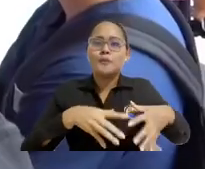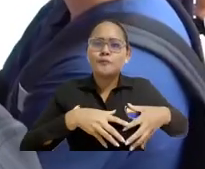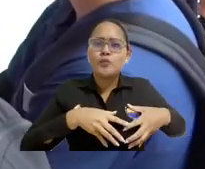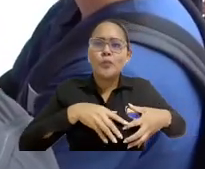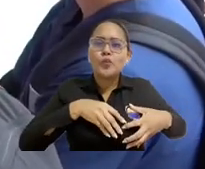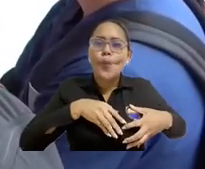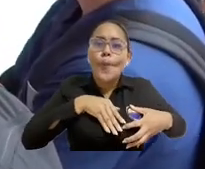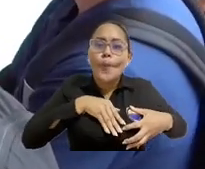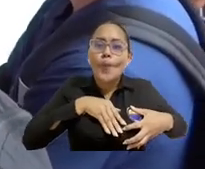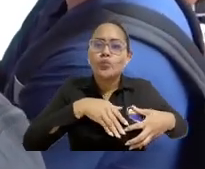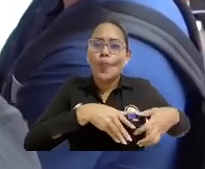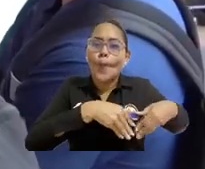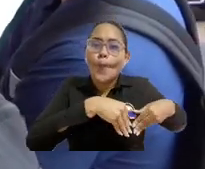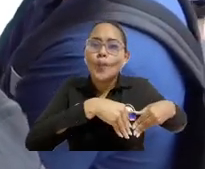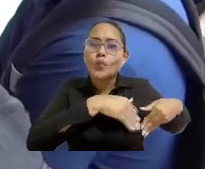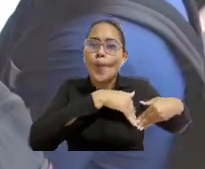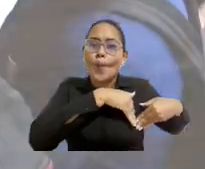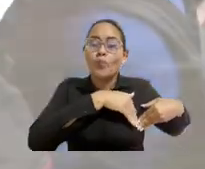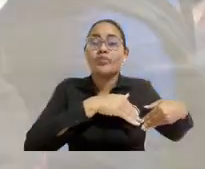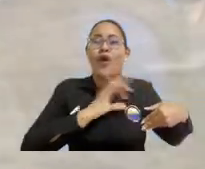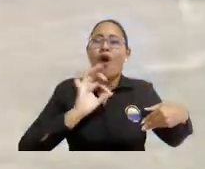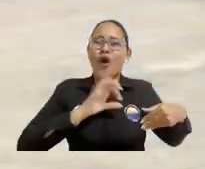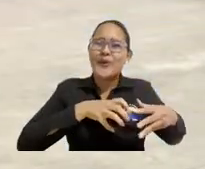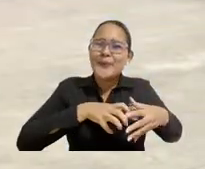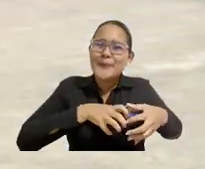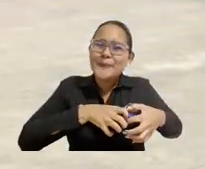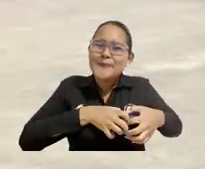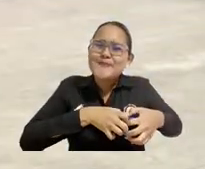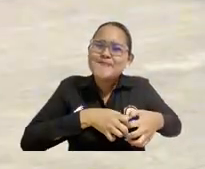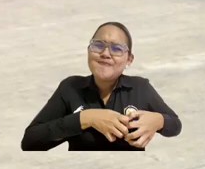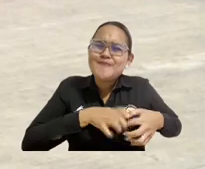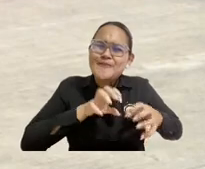alarma. Hundimientos o retracción en la piel,